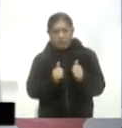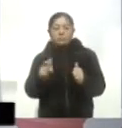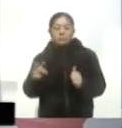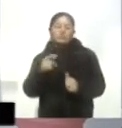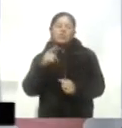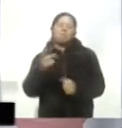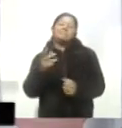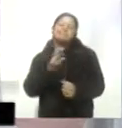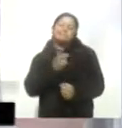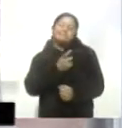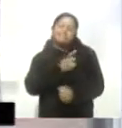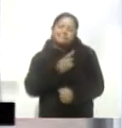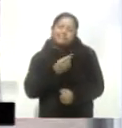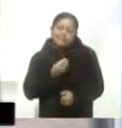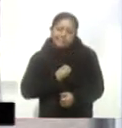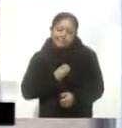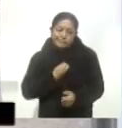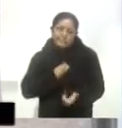COVID-19.